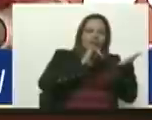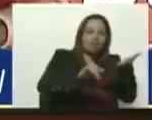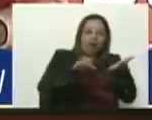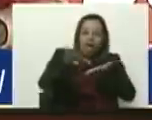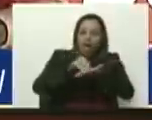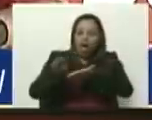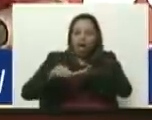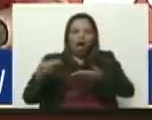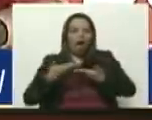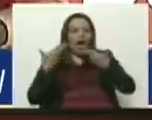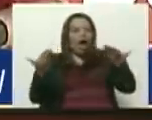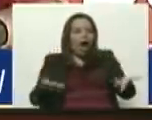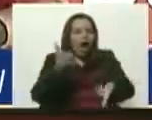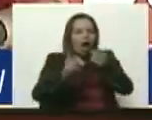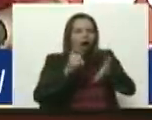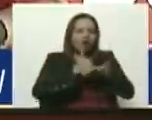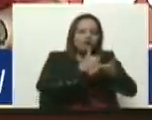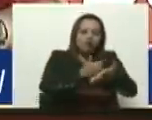amiga